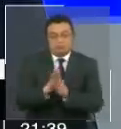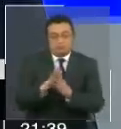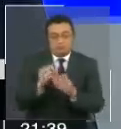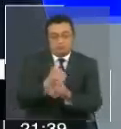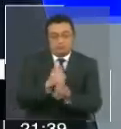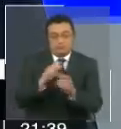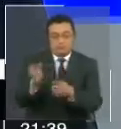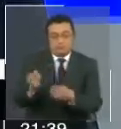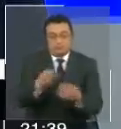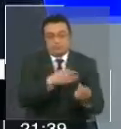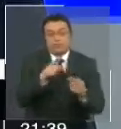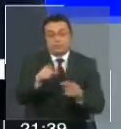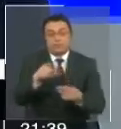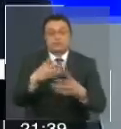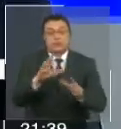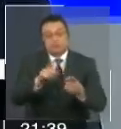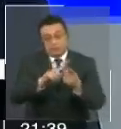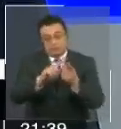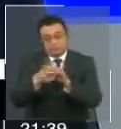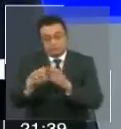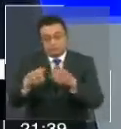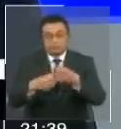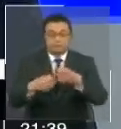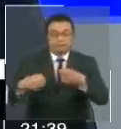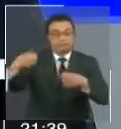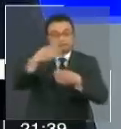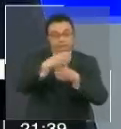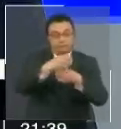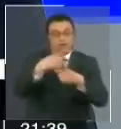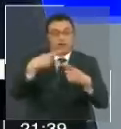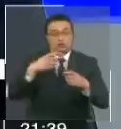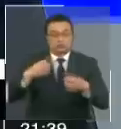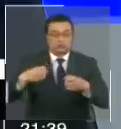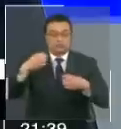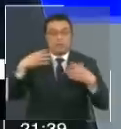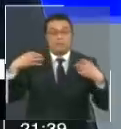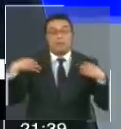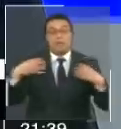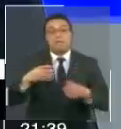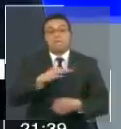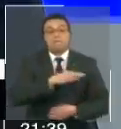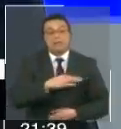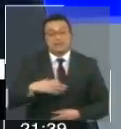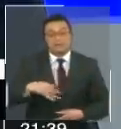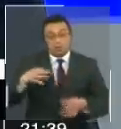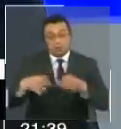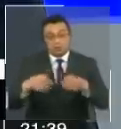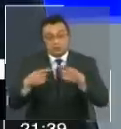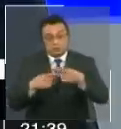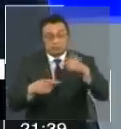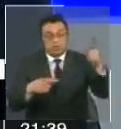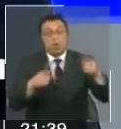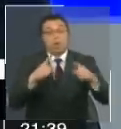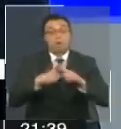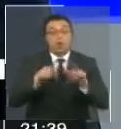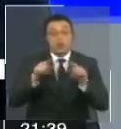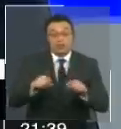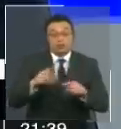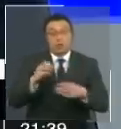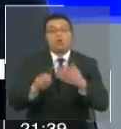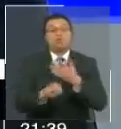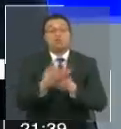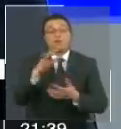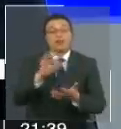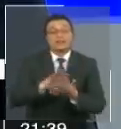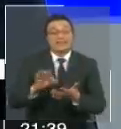él había sido trasladado, ascendido a un alto cargo en el Ministerio de Justicia, y por tanto llega un nuevo